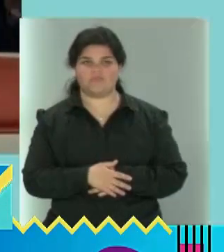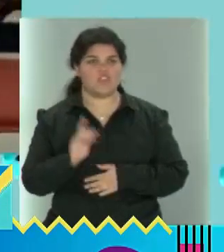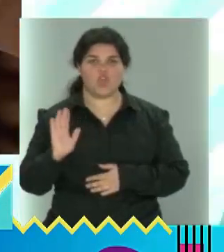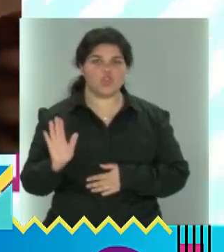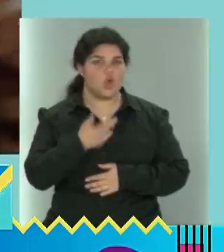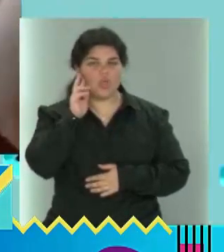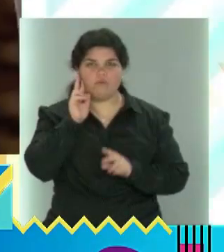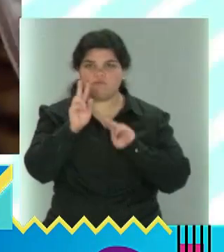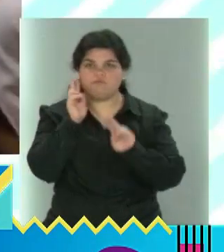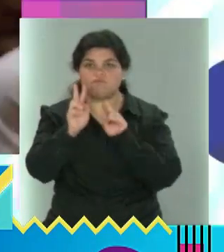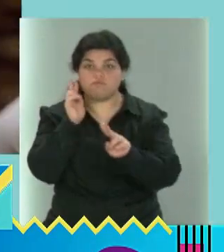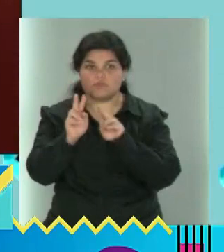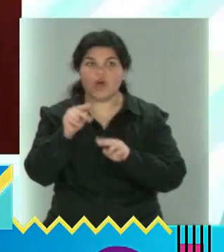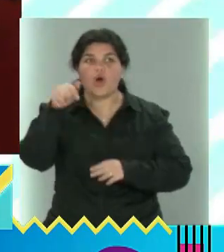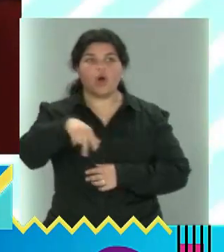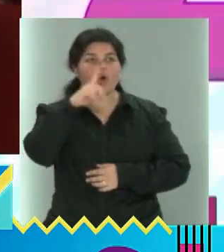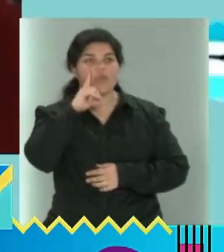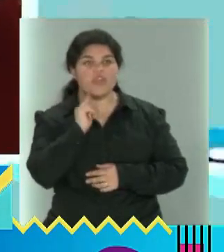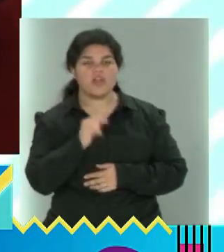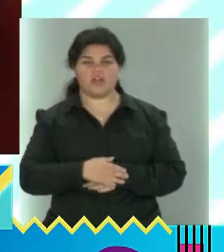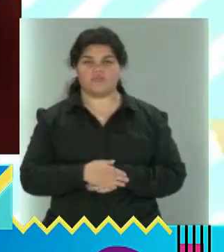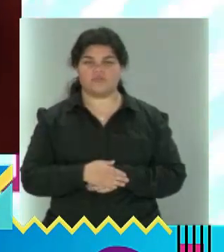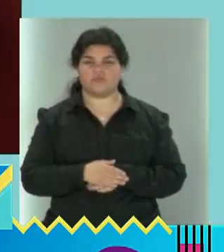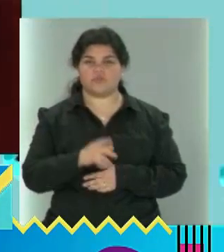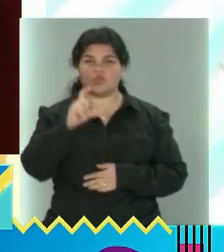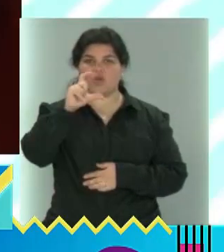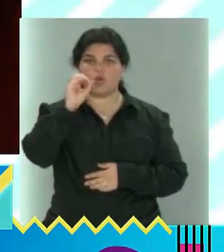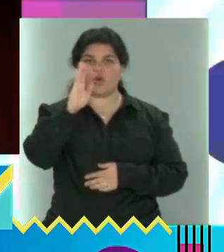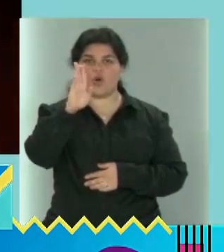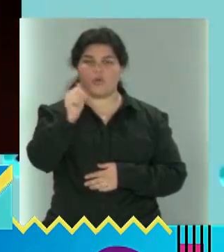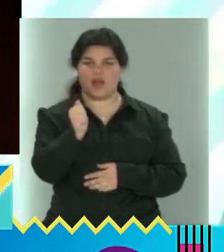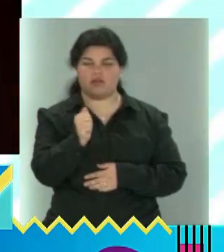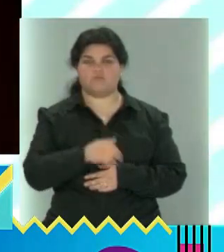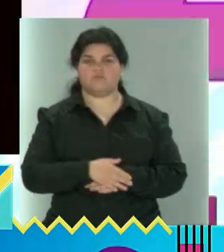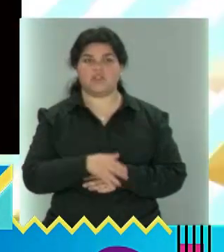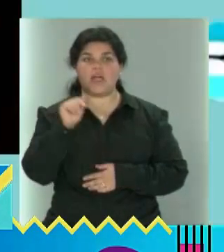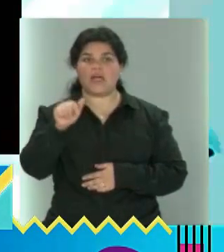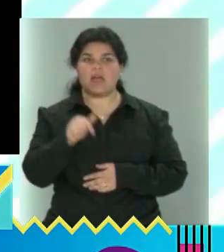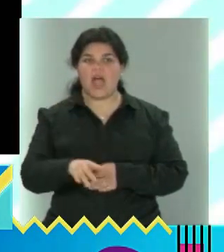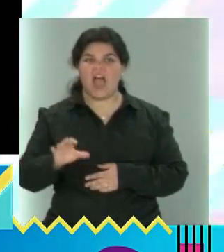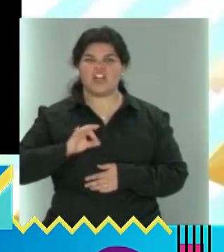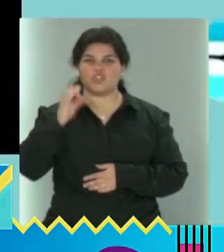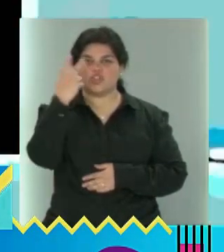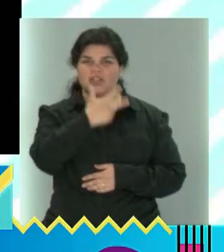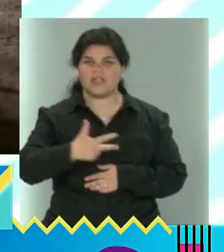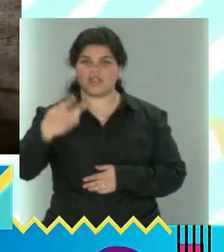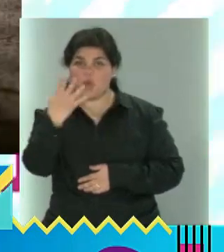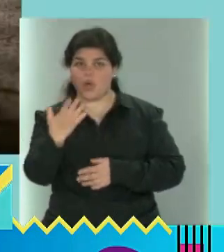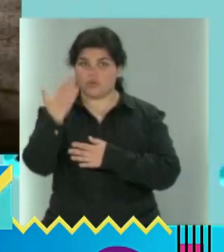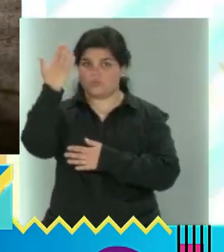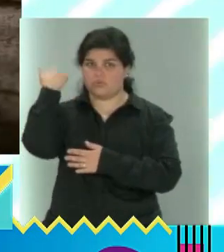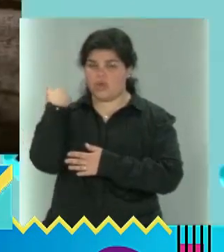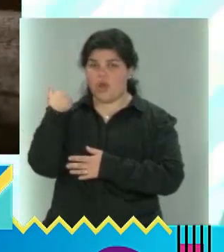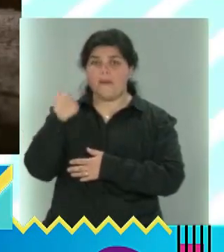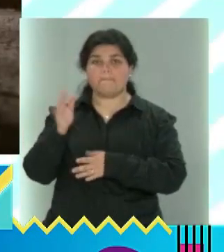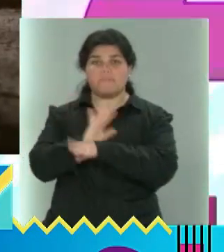el mundo. Hoy vamos a ver Cobra Kai, la serie web que se sitúa 34 años después que la película